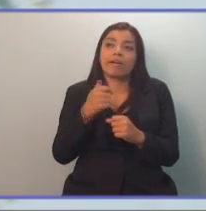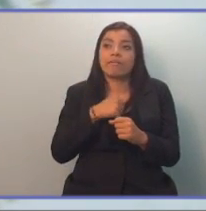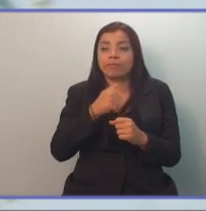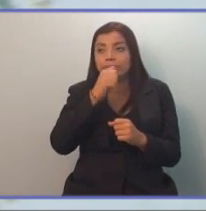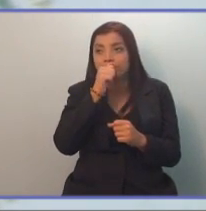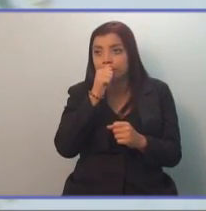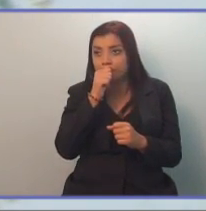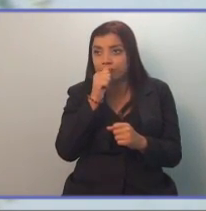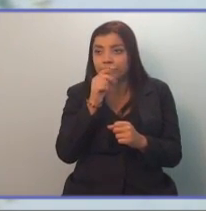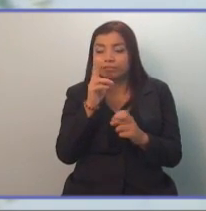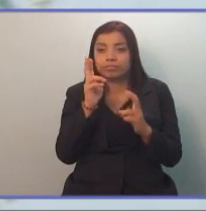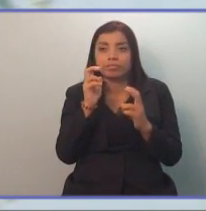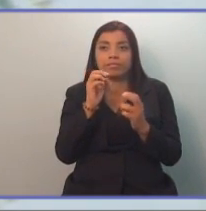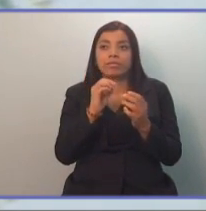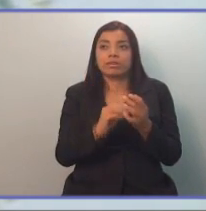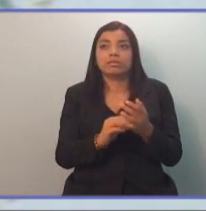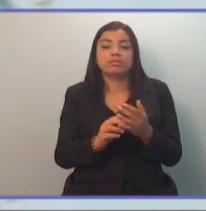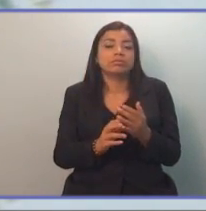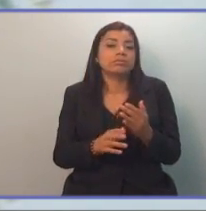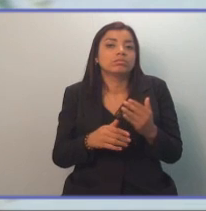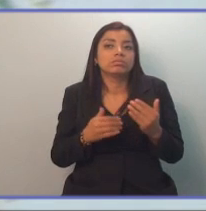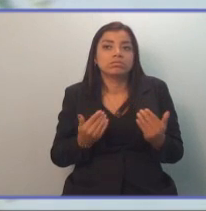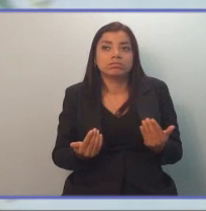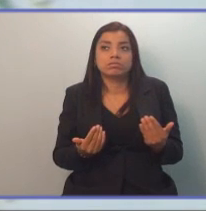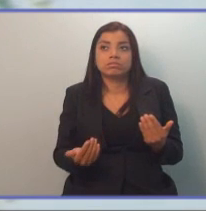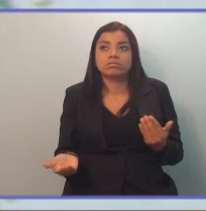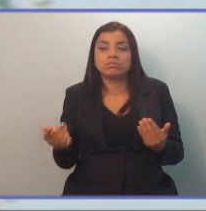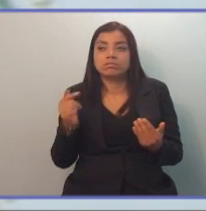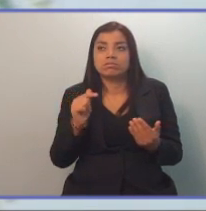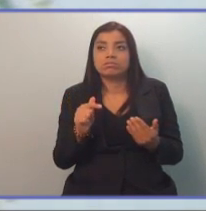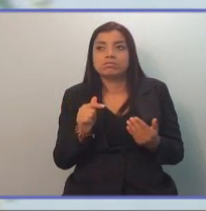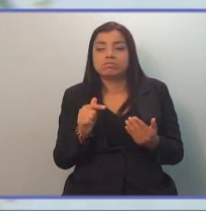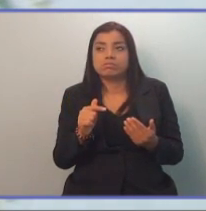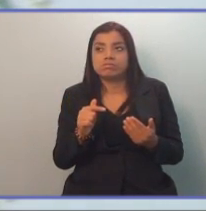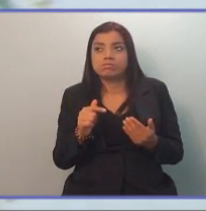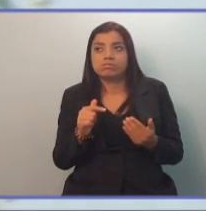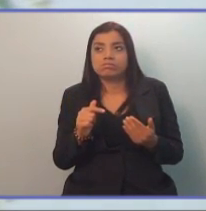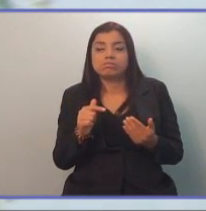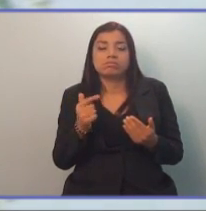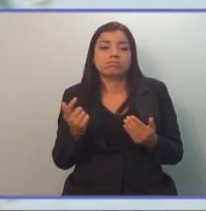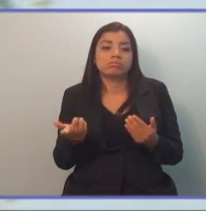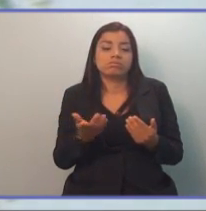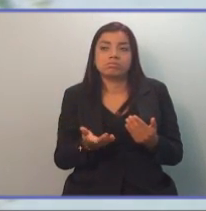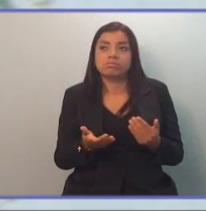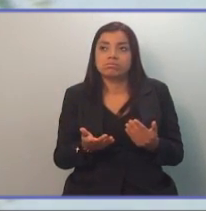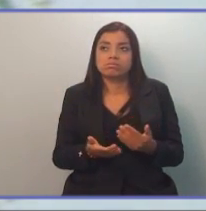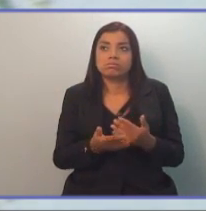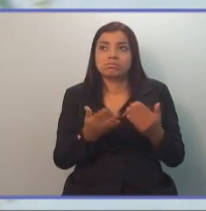precisamente eso, porque se estaba dando como